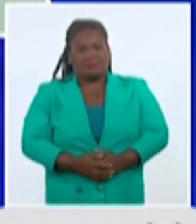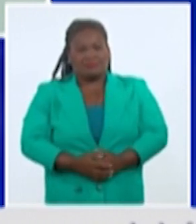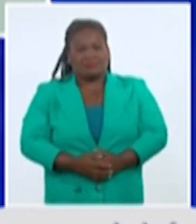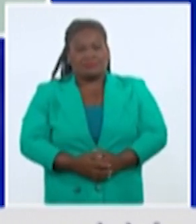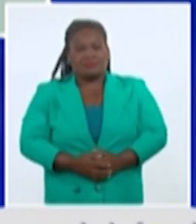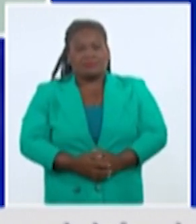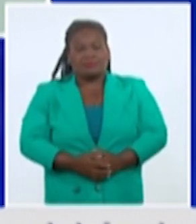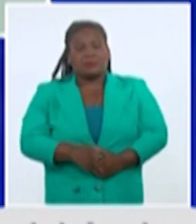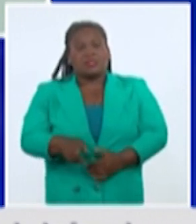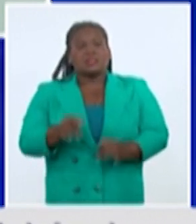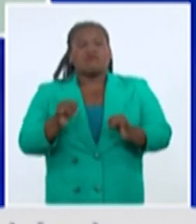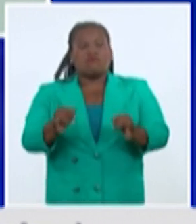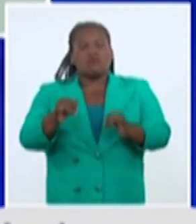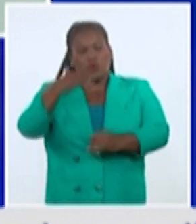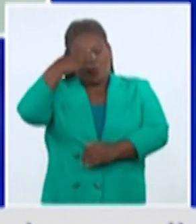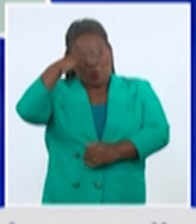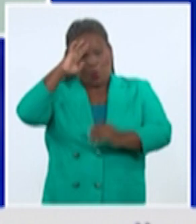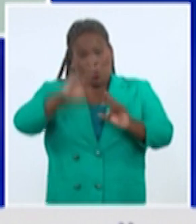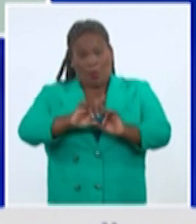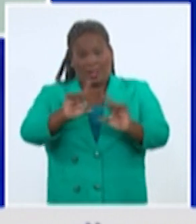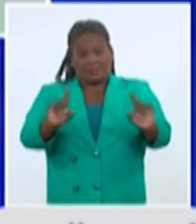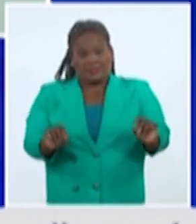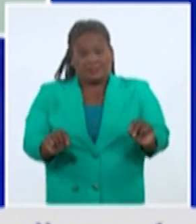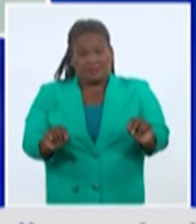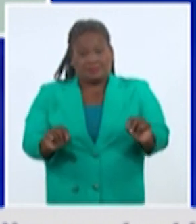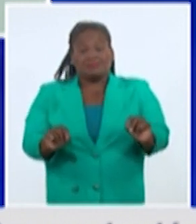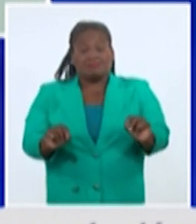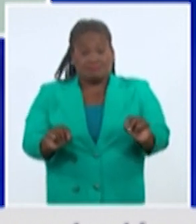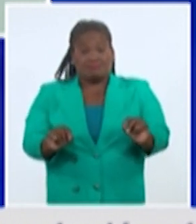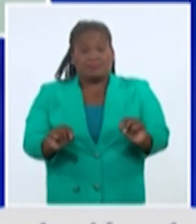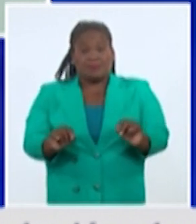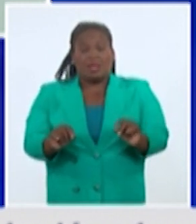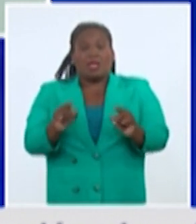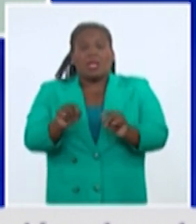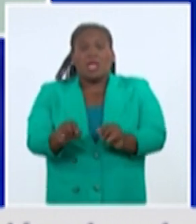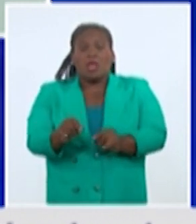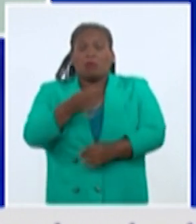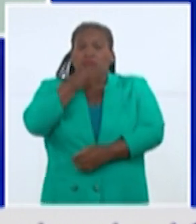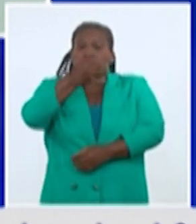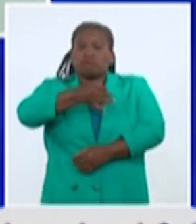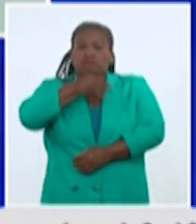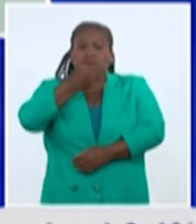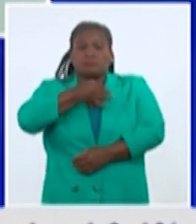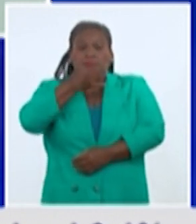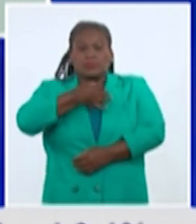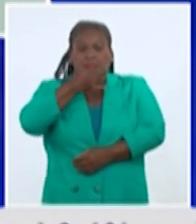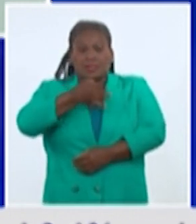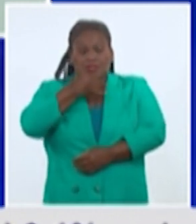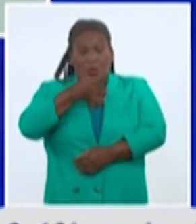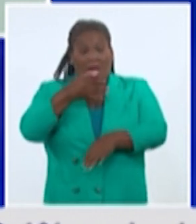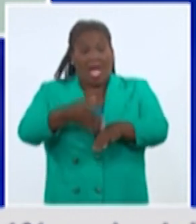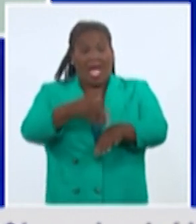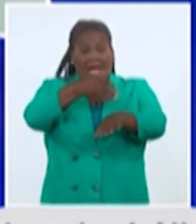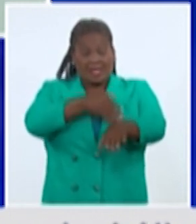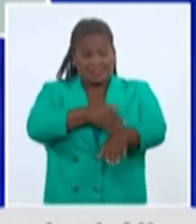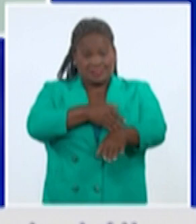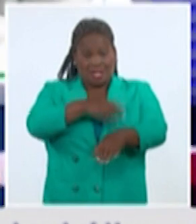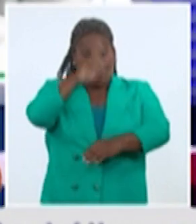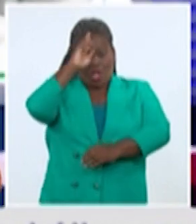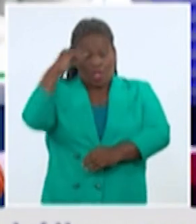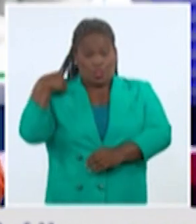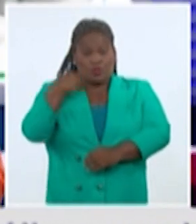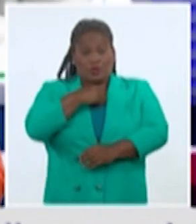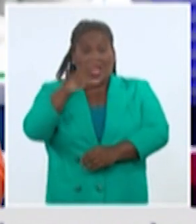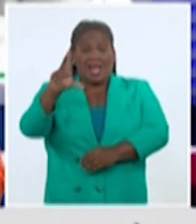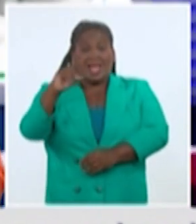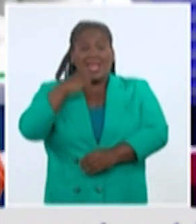los datos de Cuba, solamente una breve introducción a la intervención de la doctora Lena